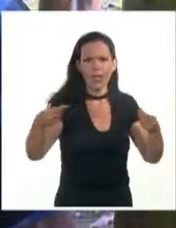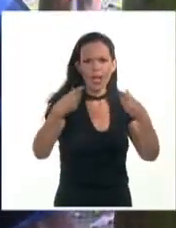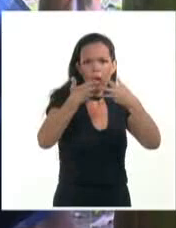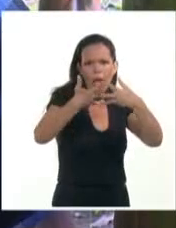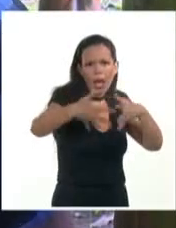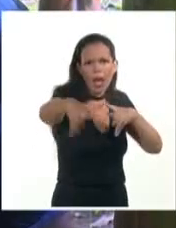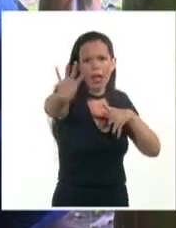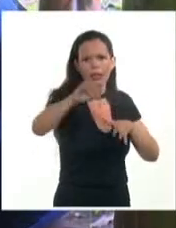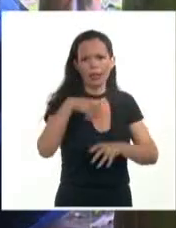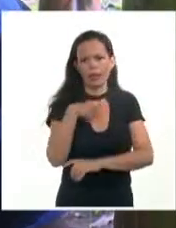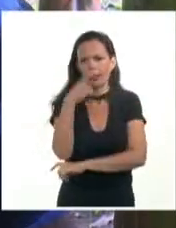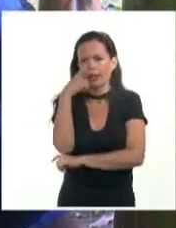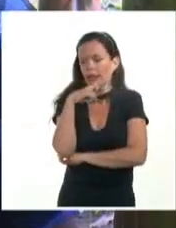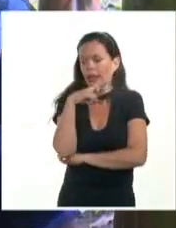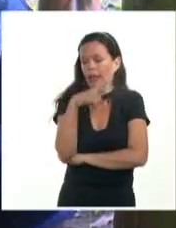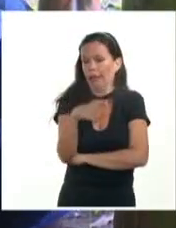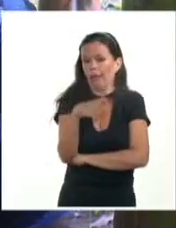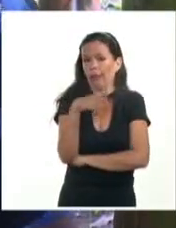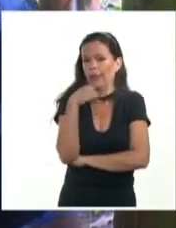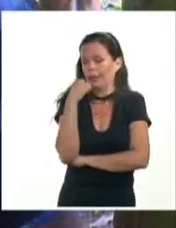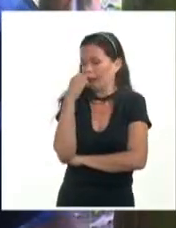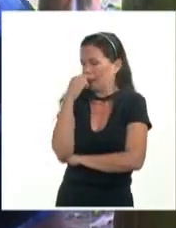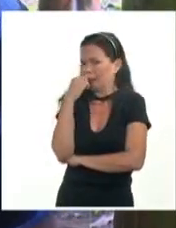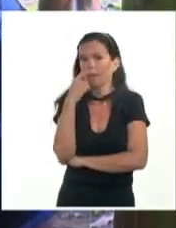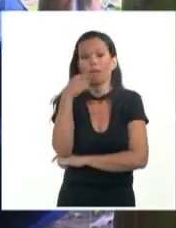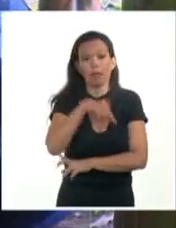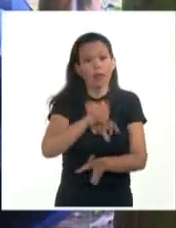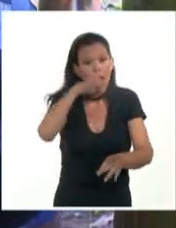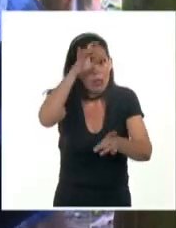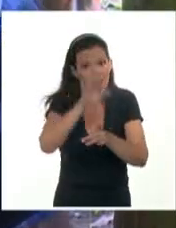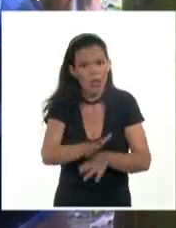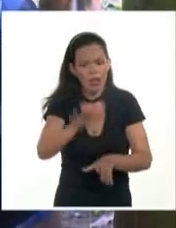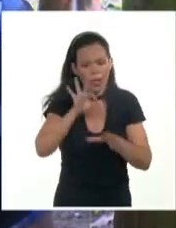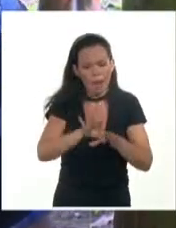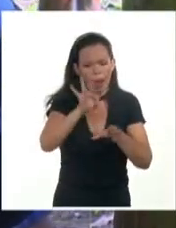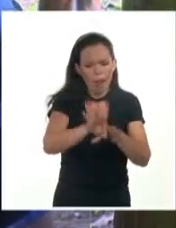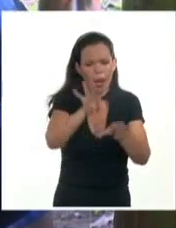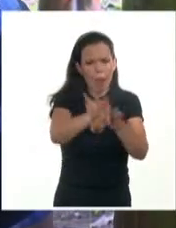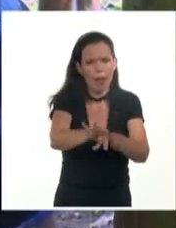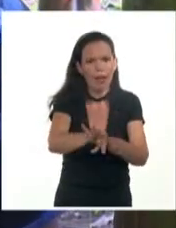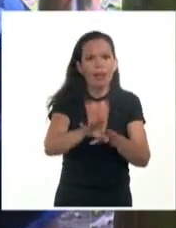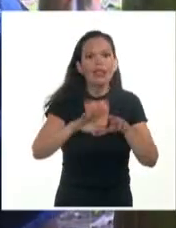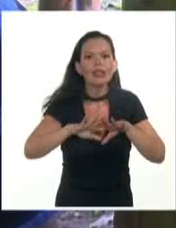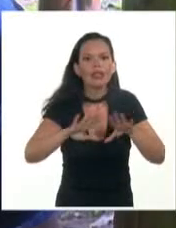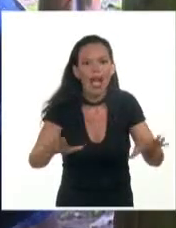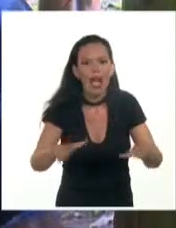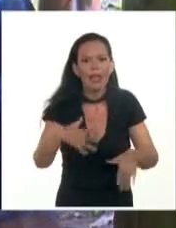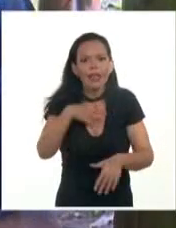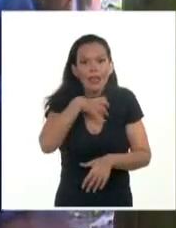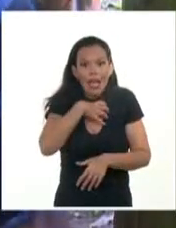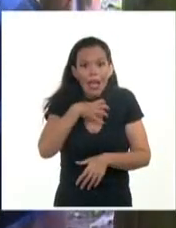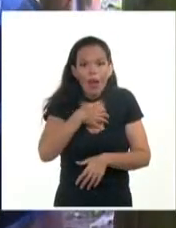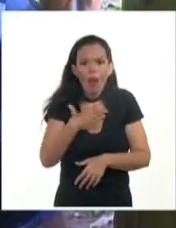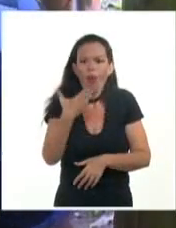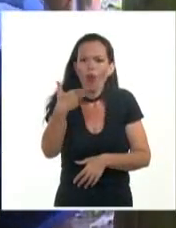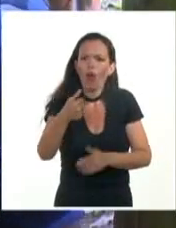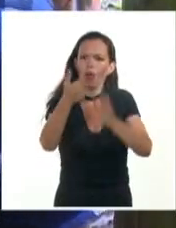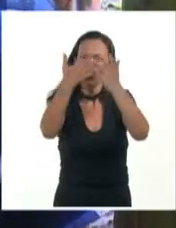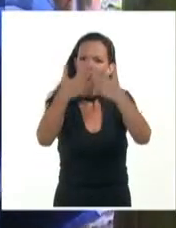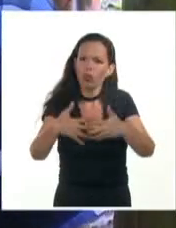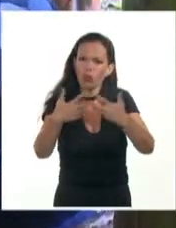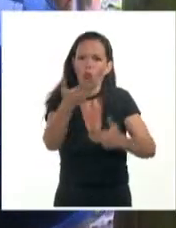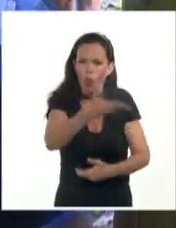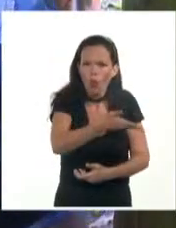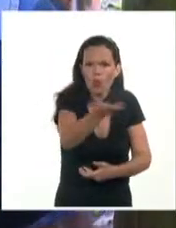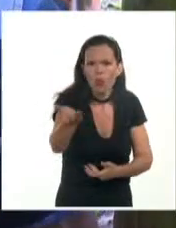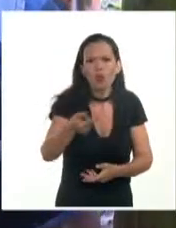productiva. Pero comencé y lo hice, y ya puedo mostrarle que cuento con 3 hectáreas de ese plátano. Es decir, que ellos pueden empezar con